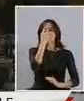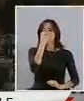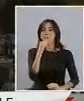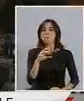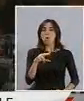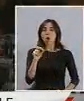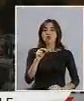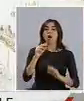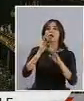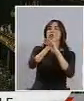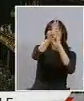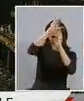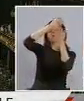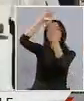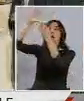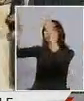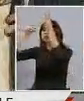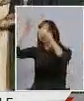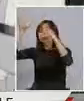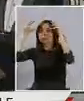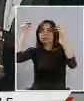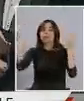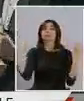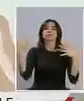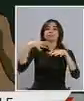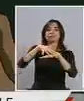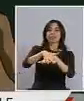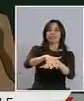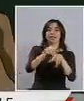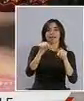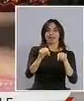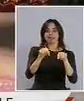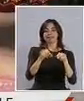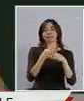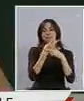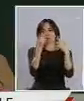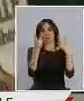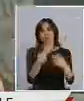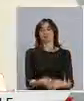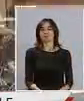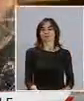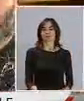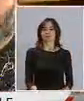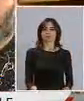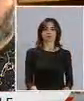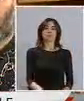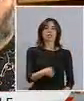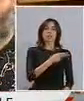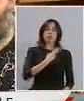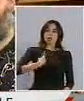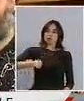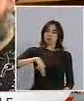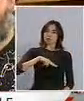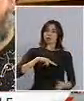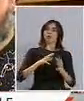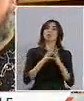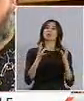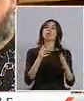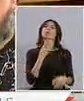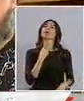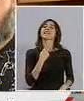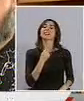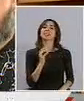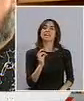países, las que confluirán en este gran evento. Para nosotros nos es muy interesante